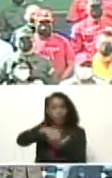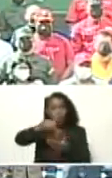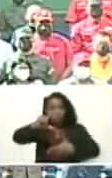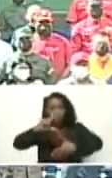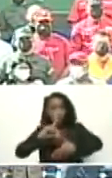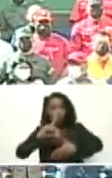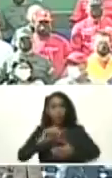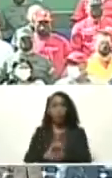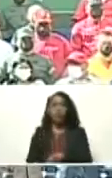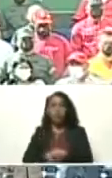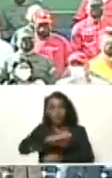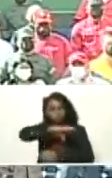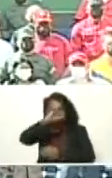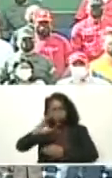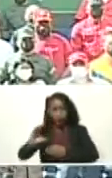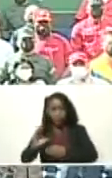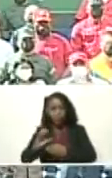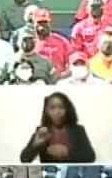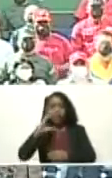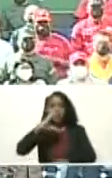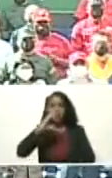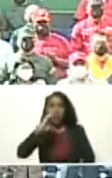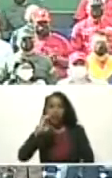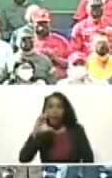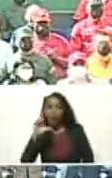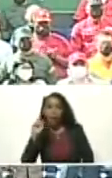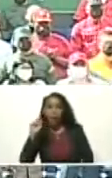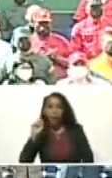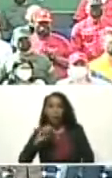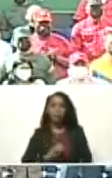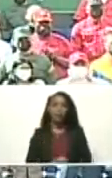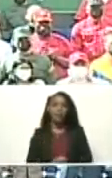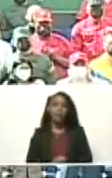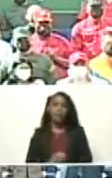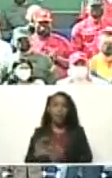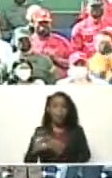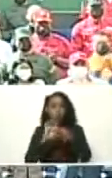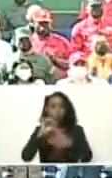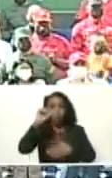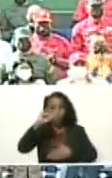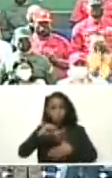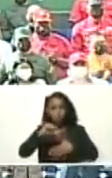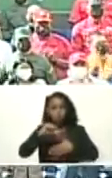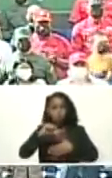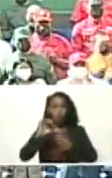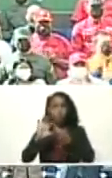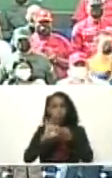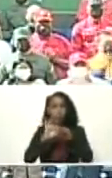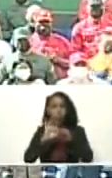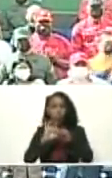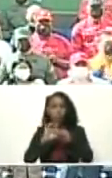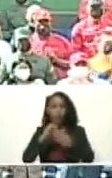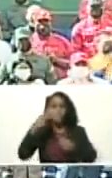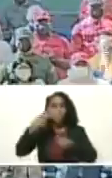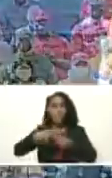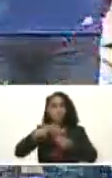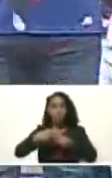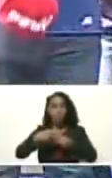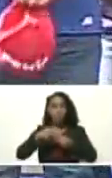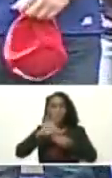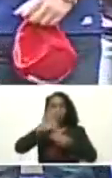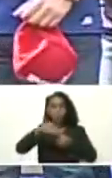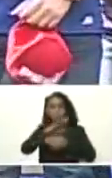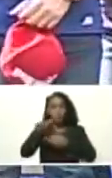Latinoamericanos y Caribeños, CELAT, la Unión de Naciones Suramericanas, UNASUR, Petrocaribe,